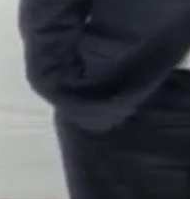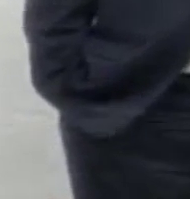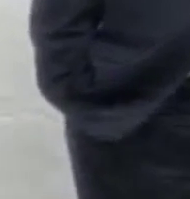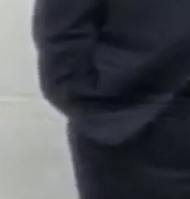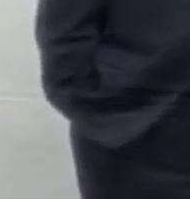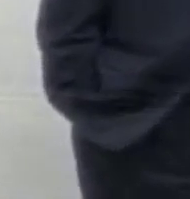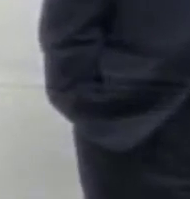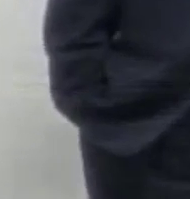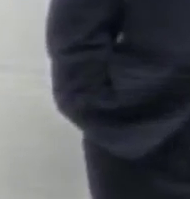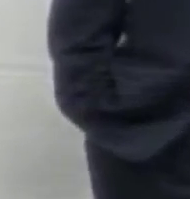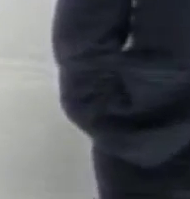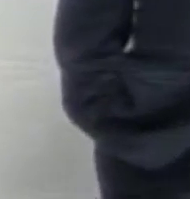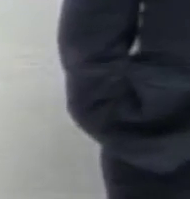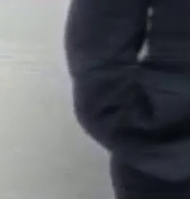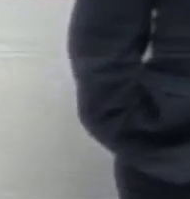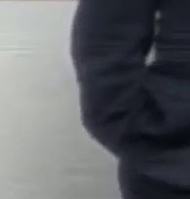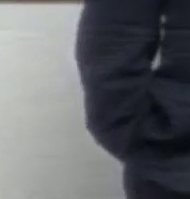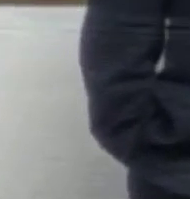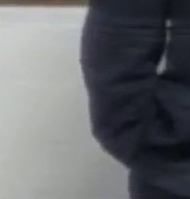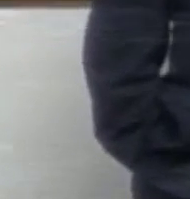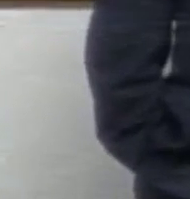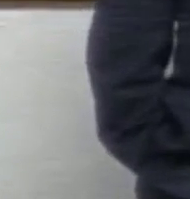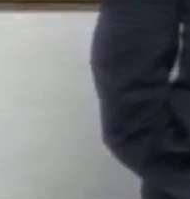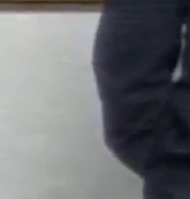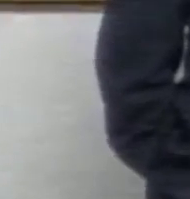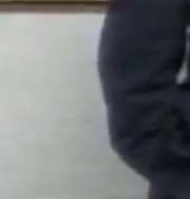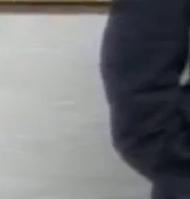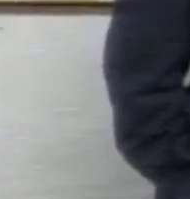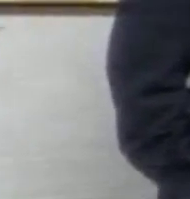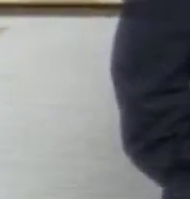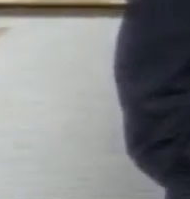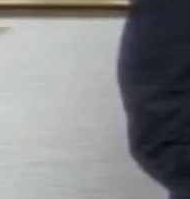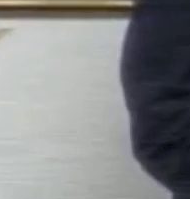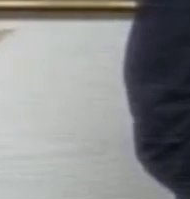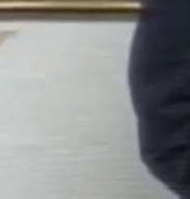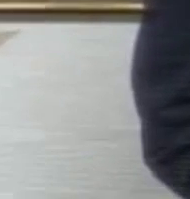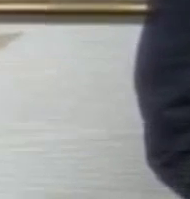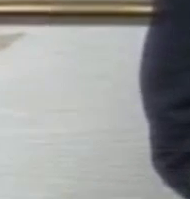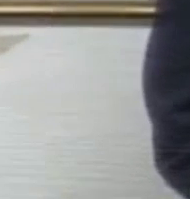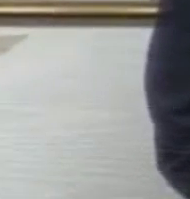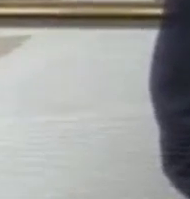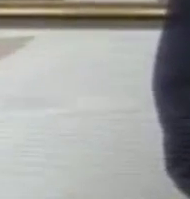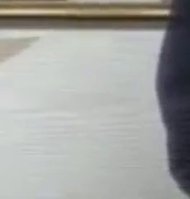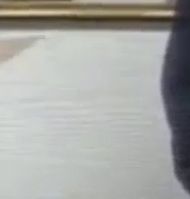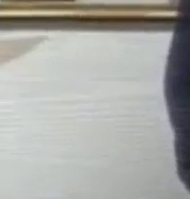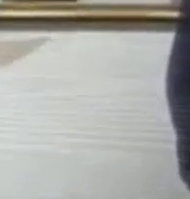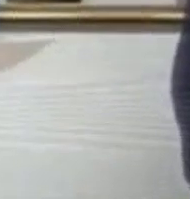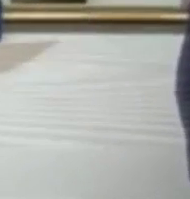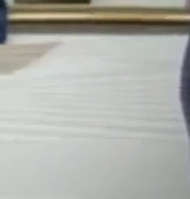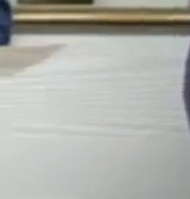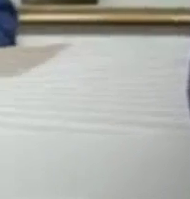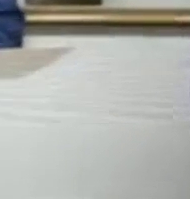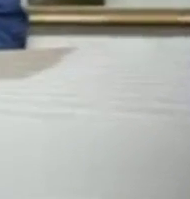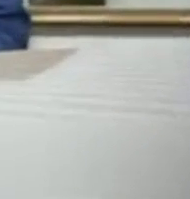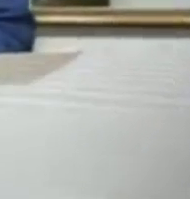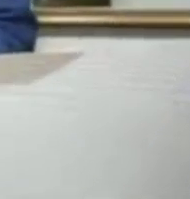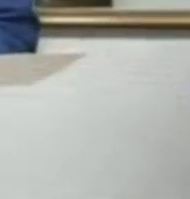Tengan todos muy buenos días, señor presidente, doctor Norman Quijano, presidenta Yancy